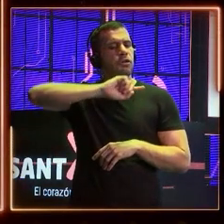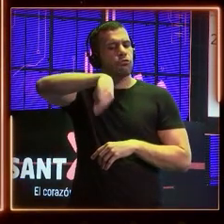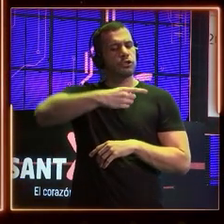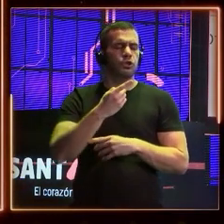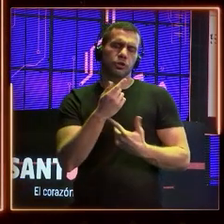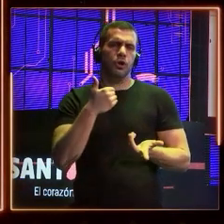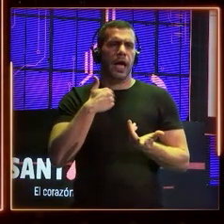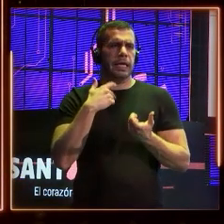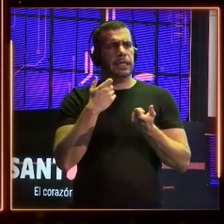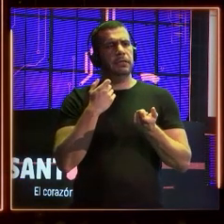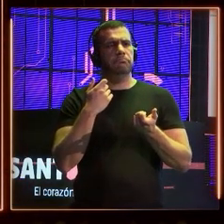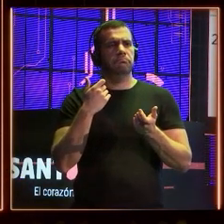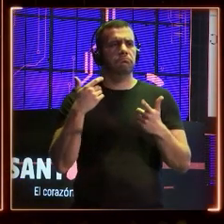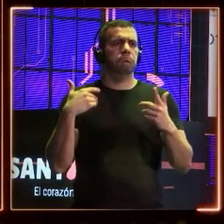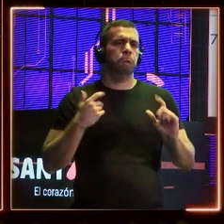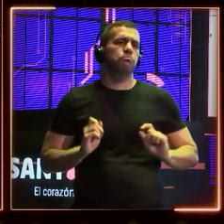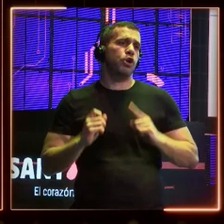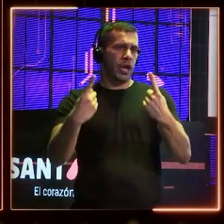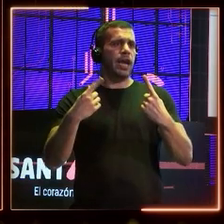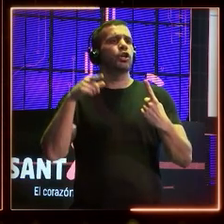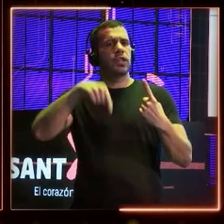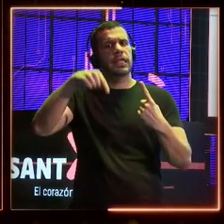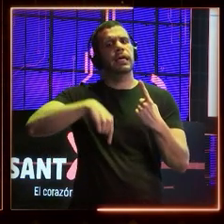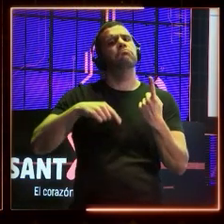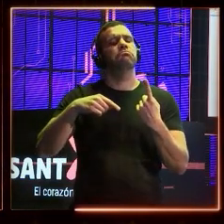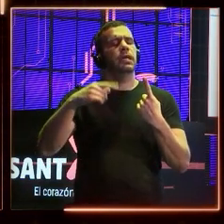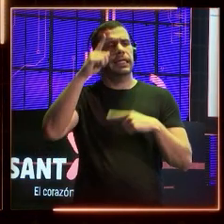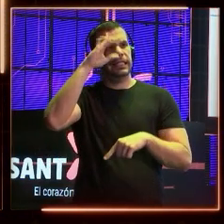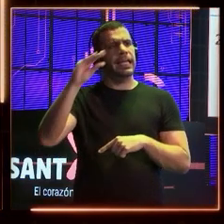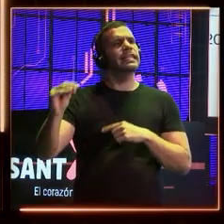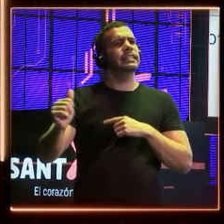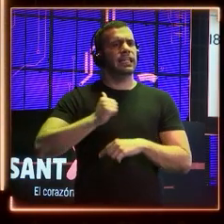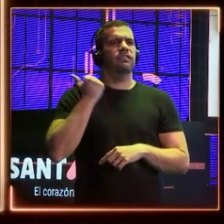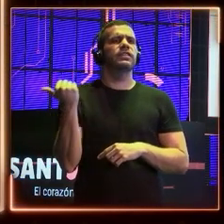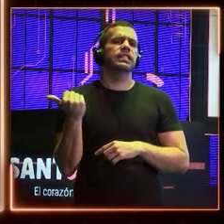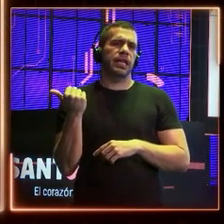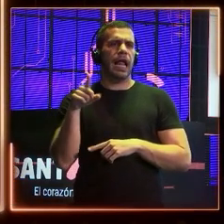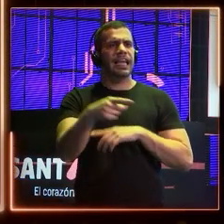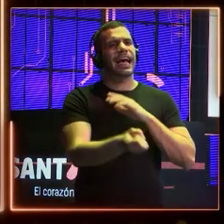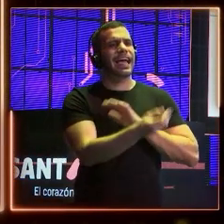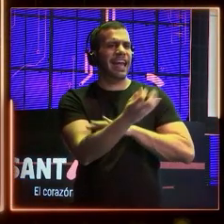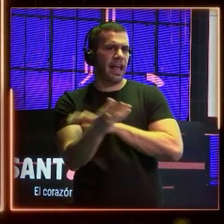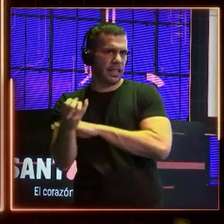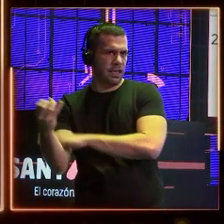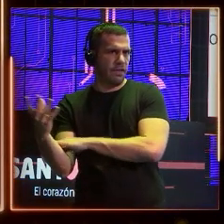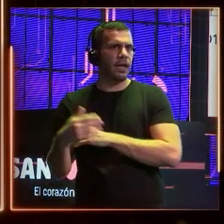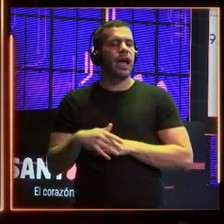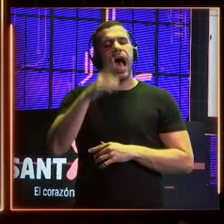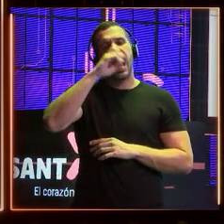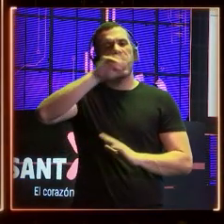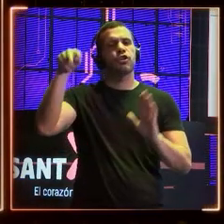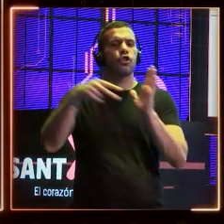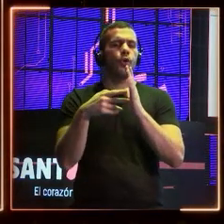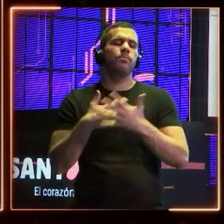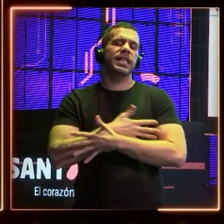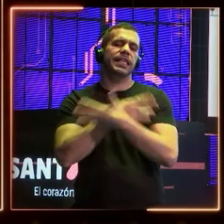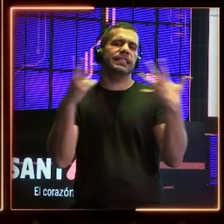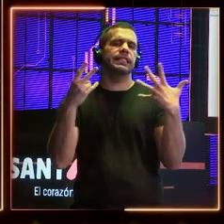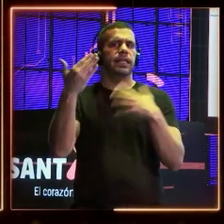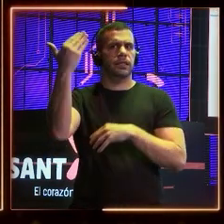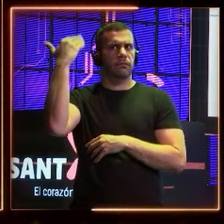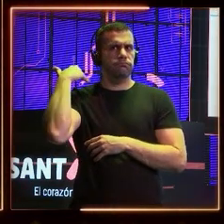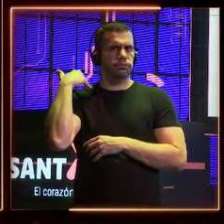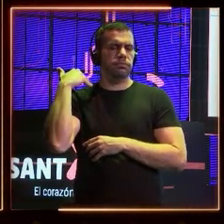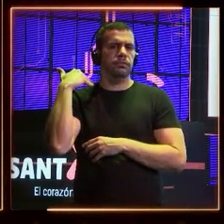artificial y también de la nueva de la Inteligencia artificial generativa ya en Elo año 2017 inventamos una cosa que se